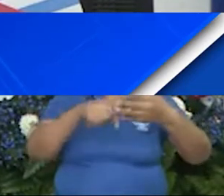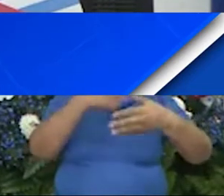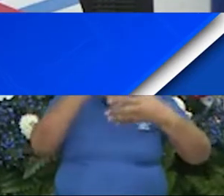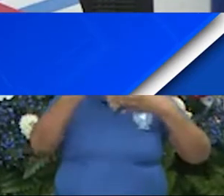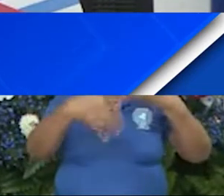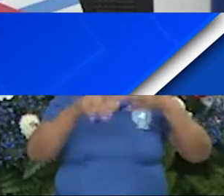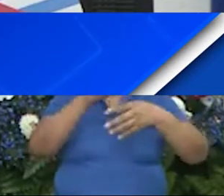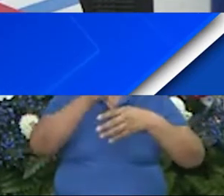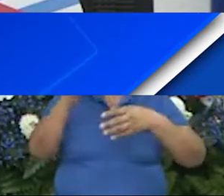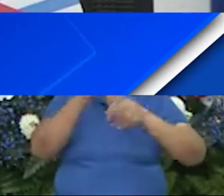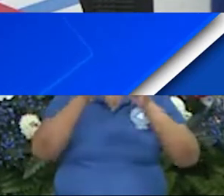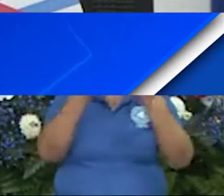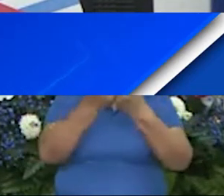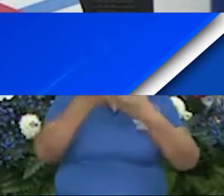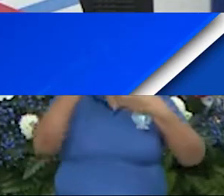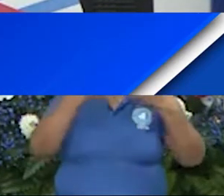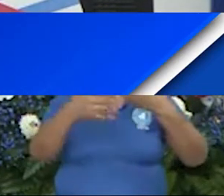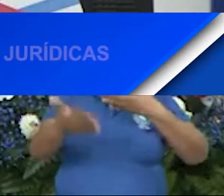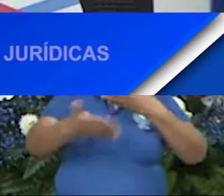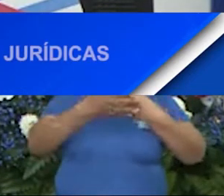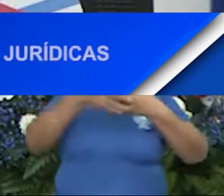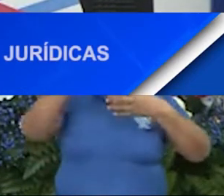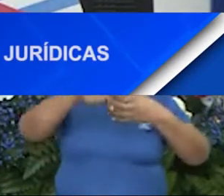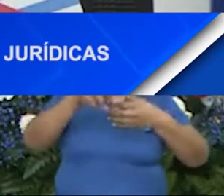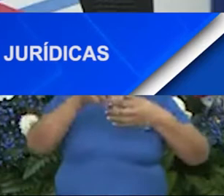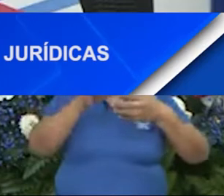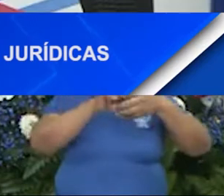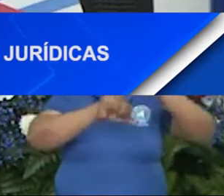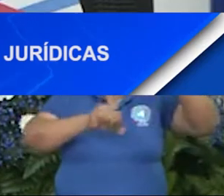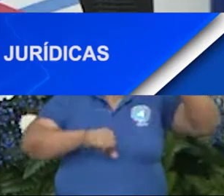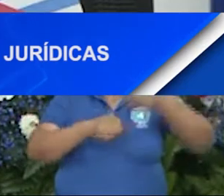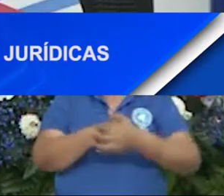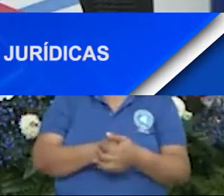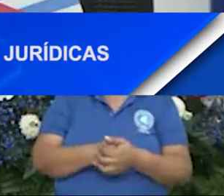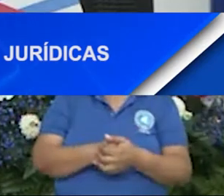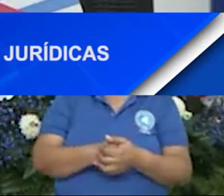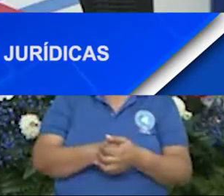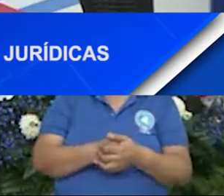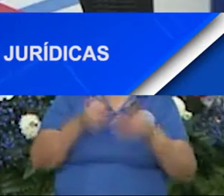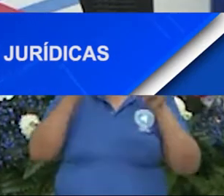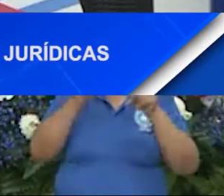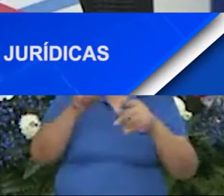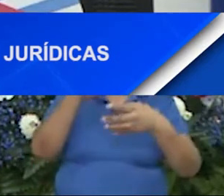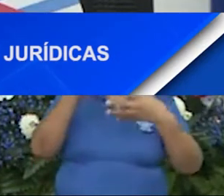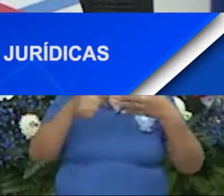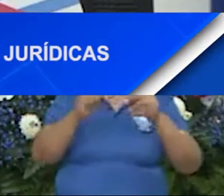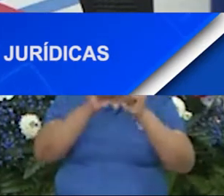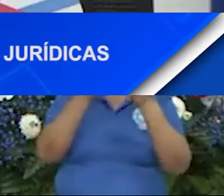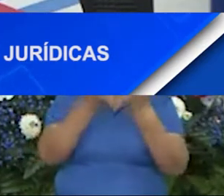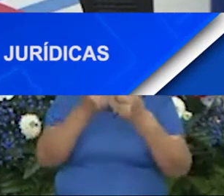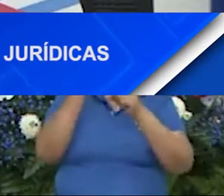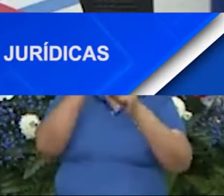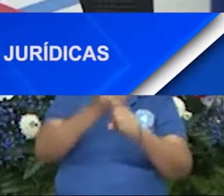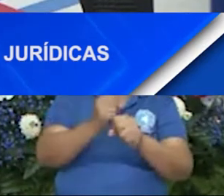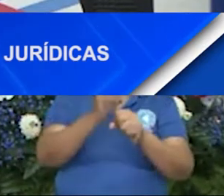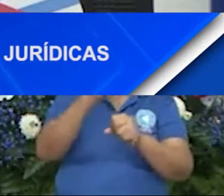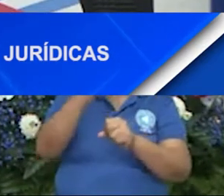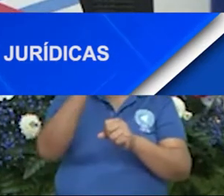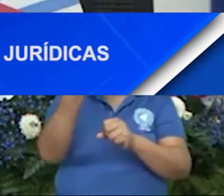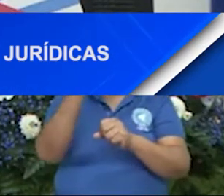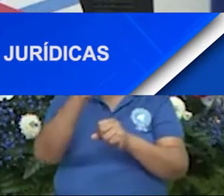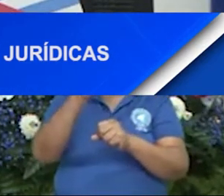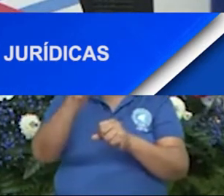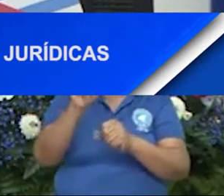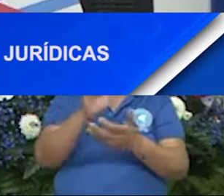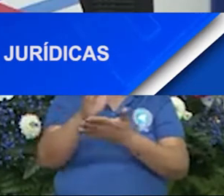legislativo y que es parte integrante de este mismo decreto. Estas asociaciones, fundaciones sin fines de lucro,